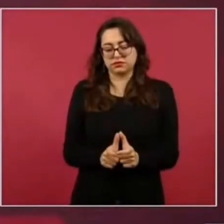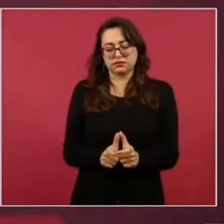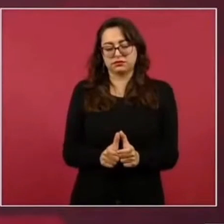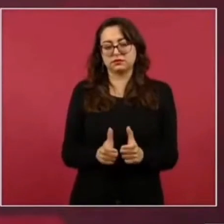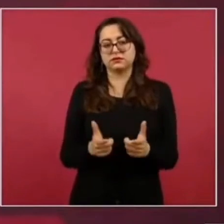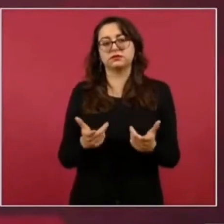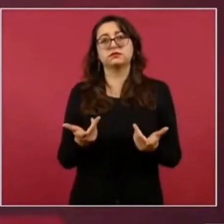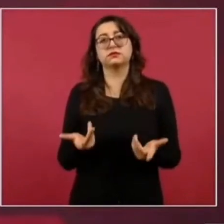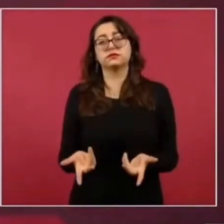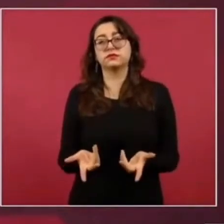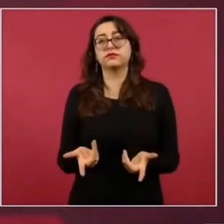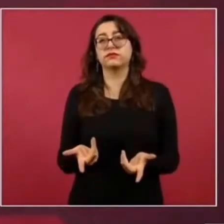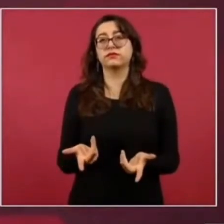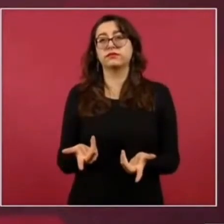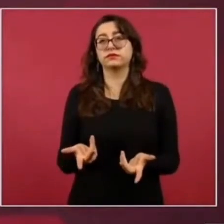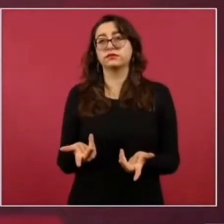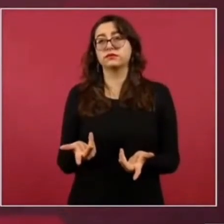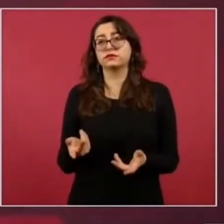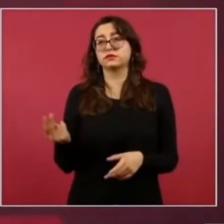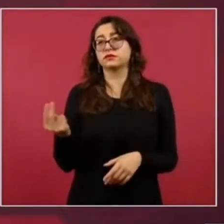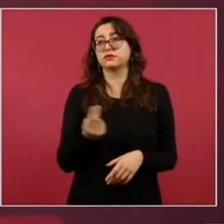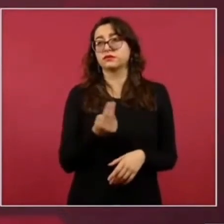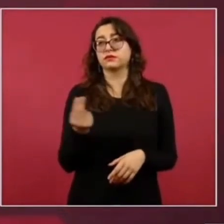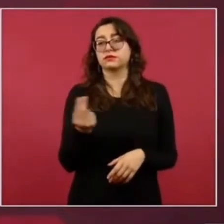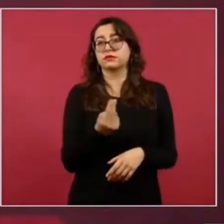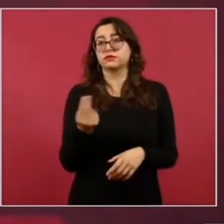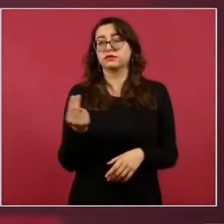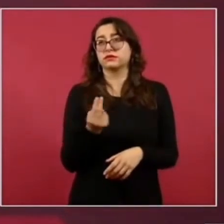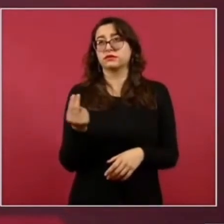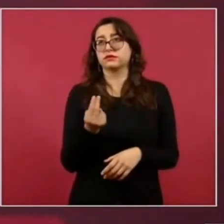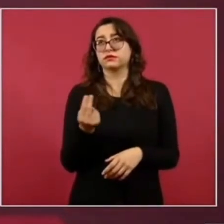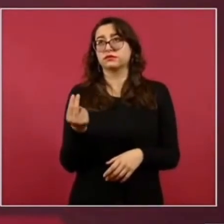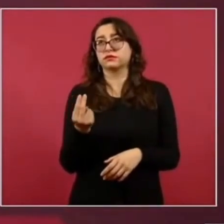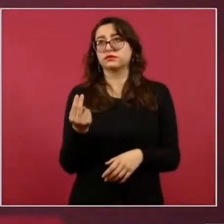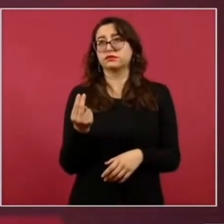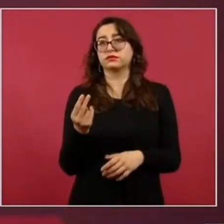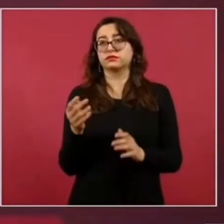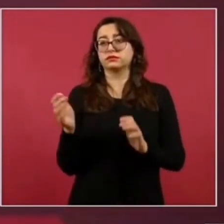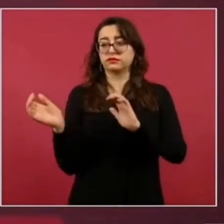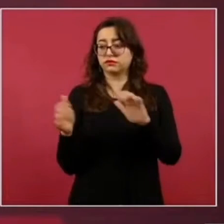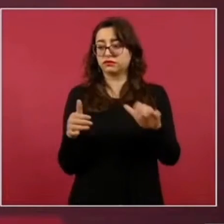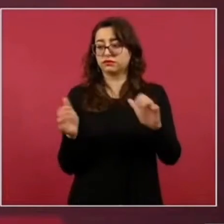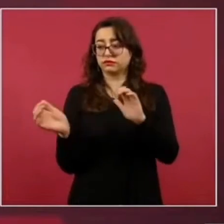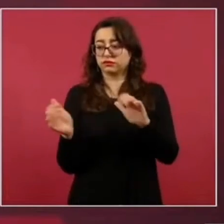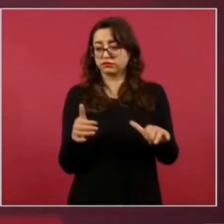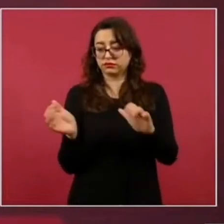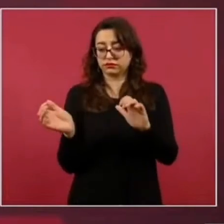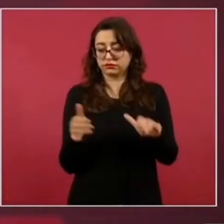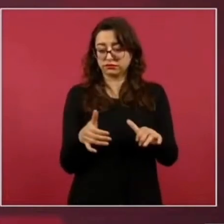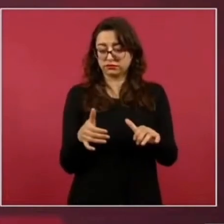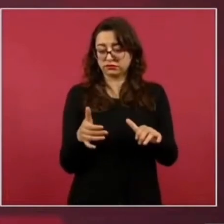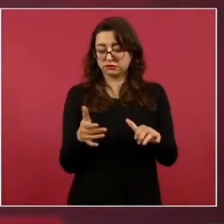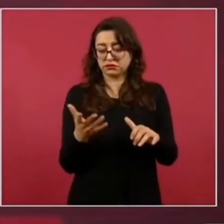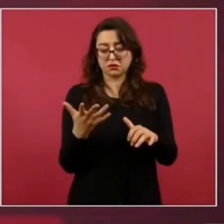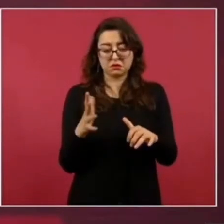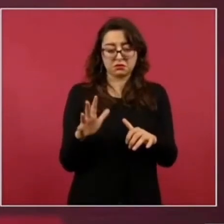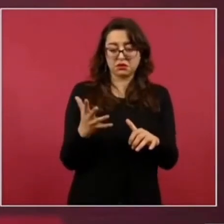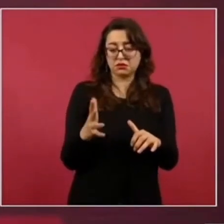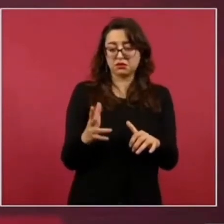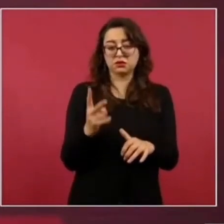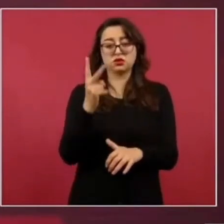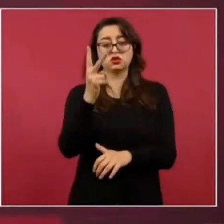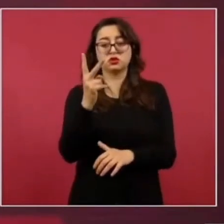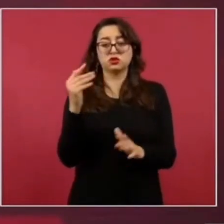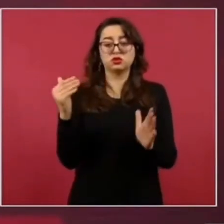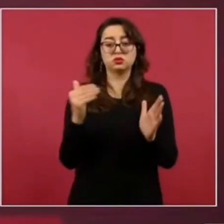Estamos hablando de esos 20, 25,000 trabajadores, se van a reducir a